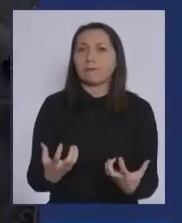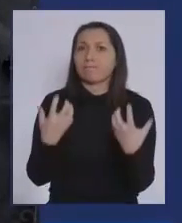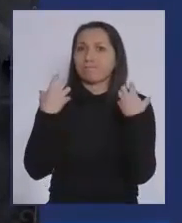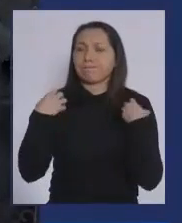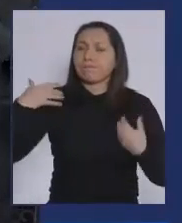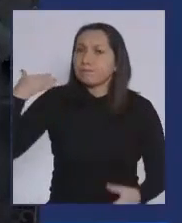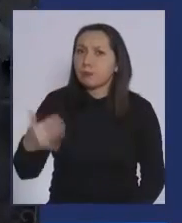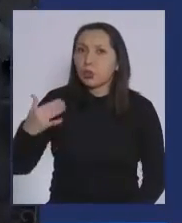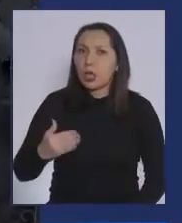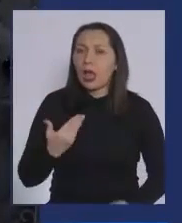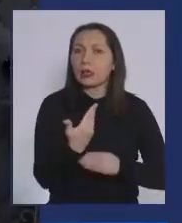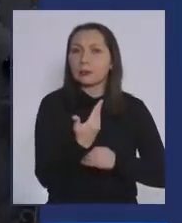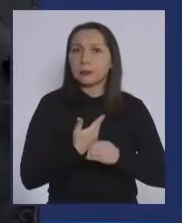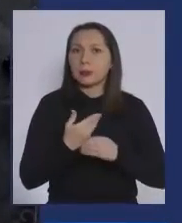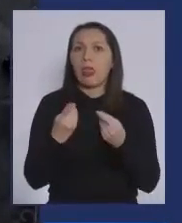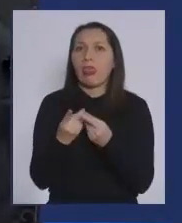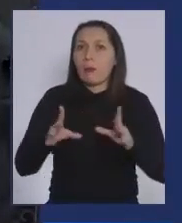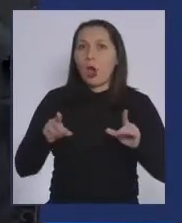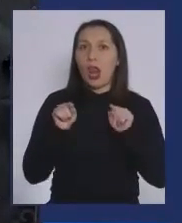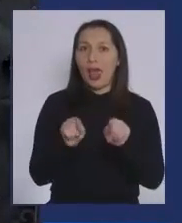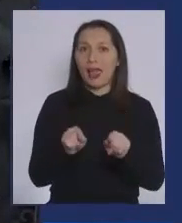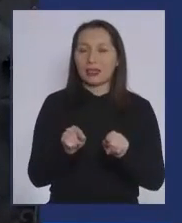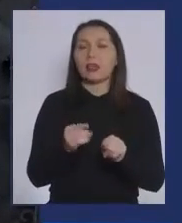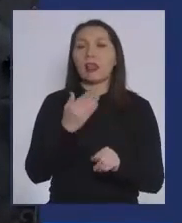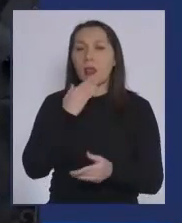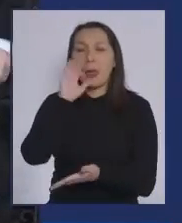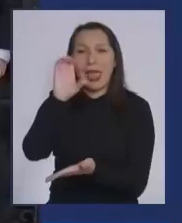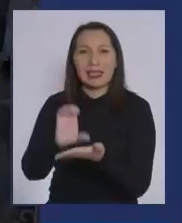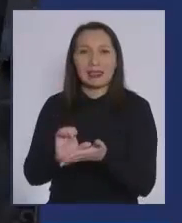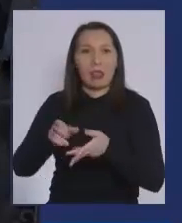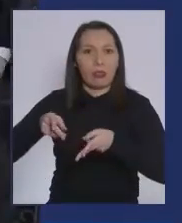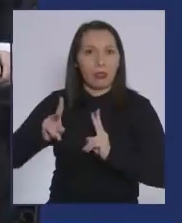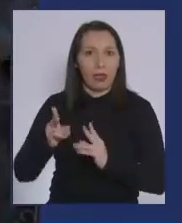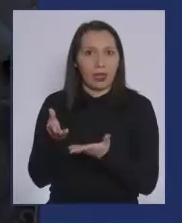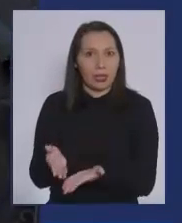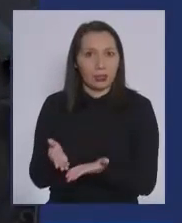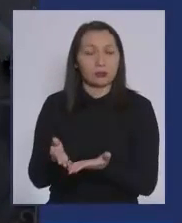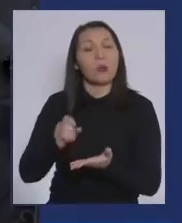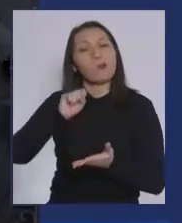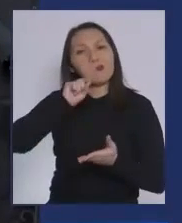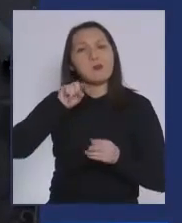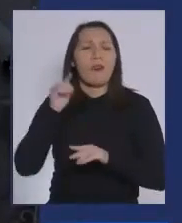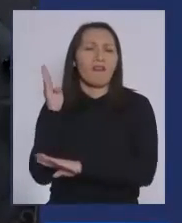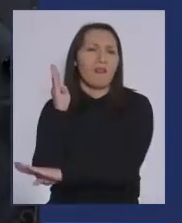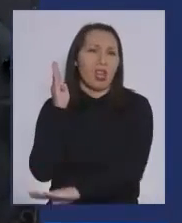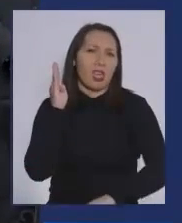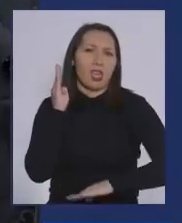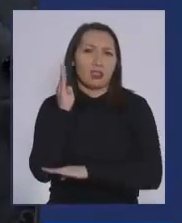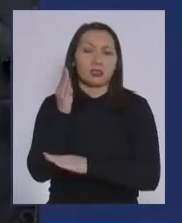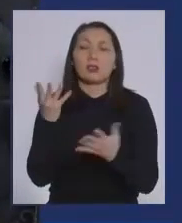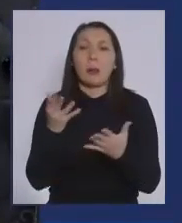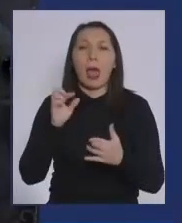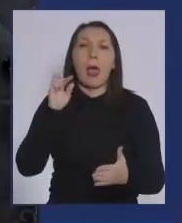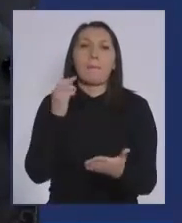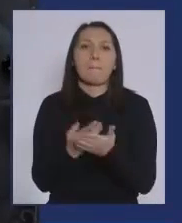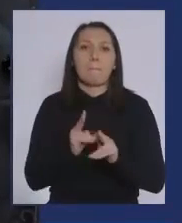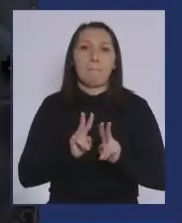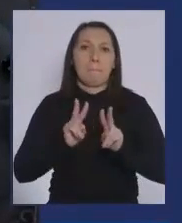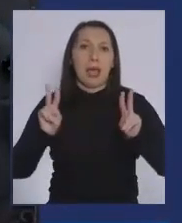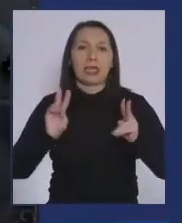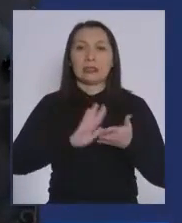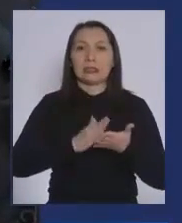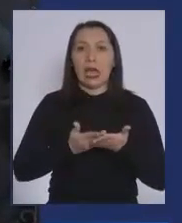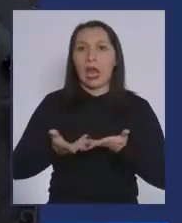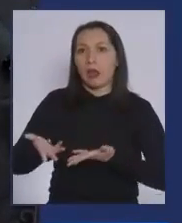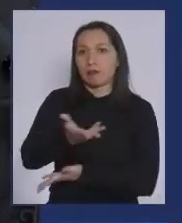de una democracia y de un estado de derecho y una condición básica para la paz y la sana